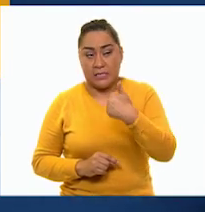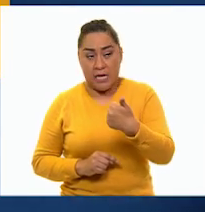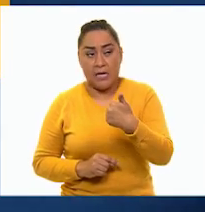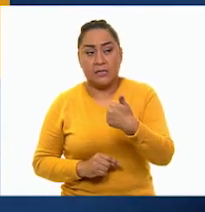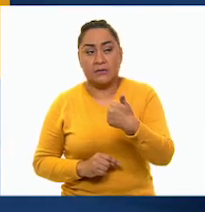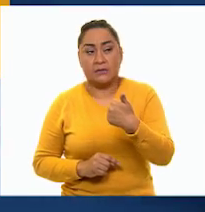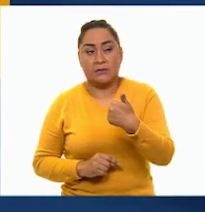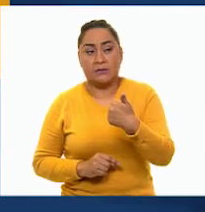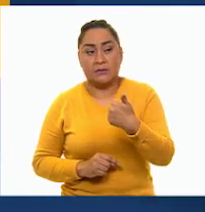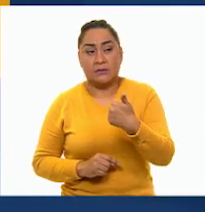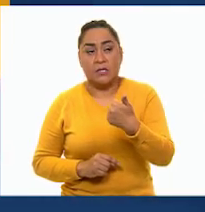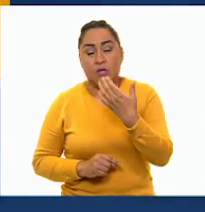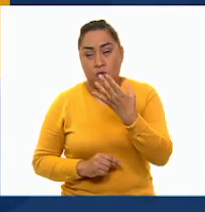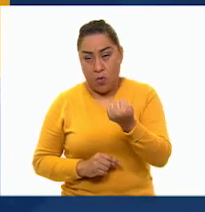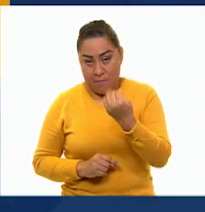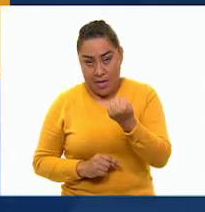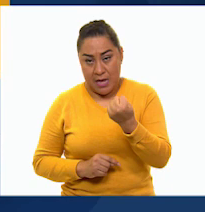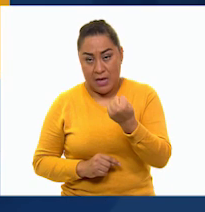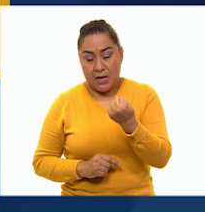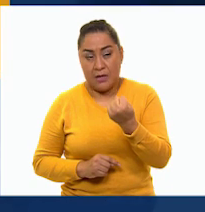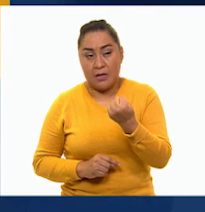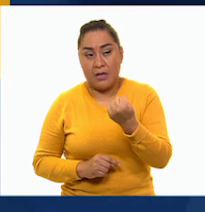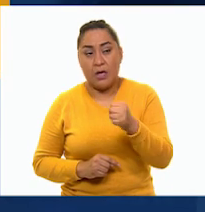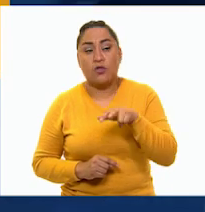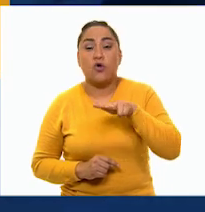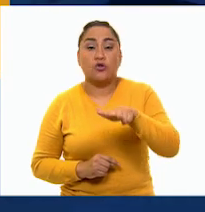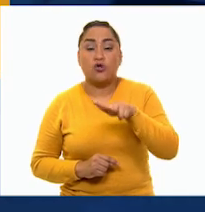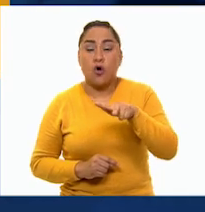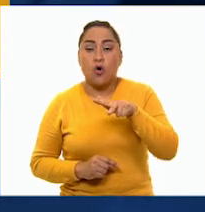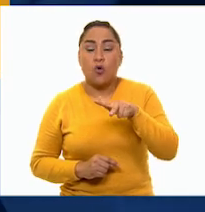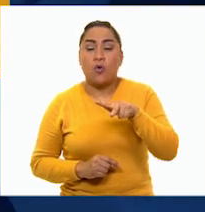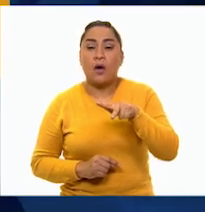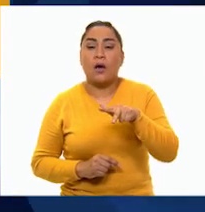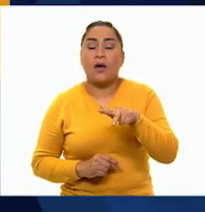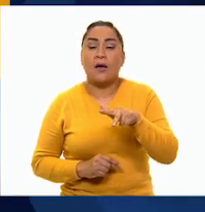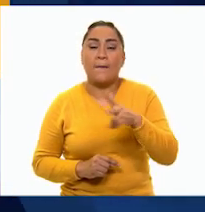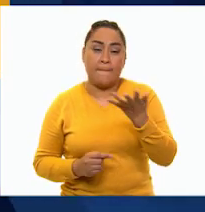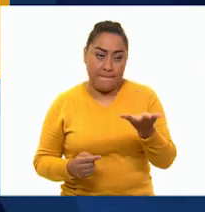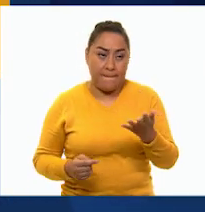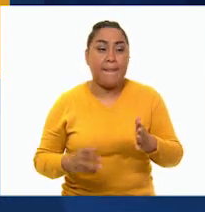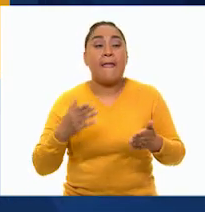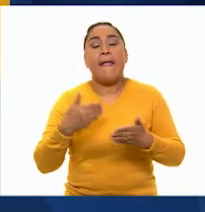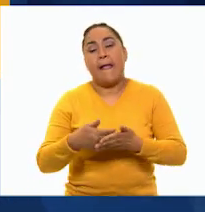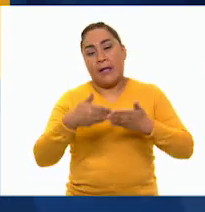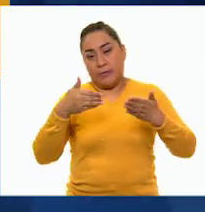6, 9 y 18. Ahora,